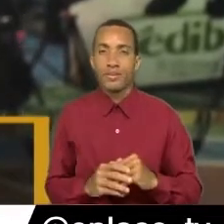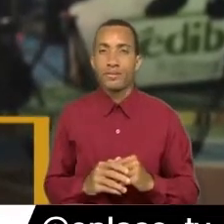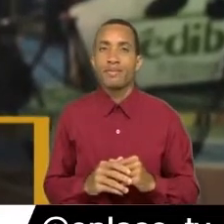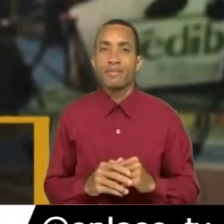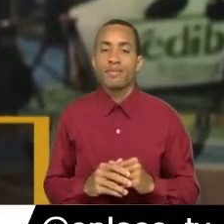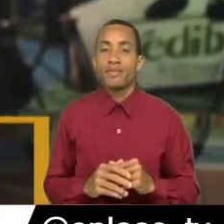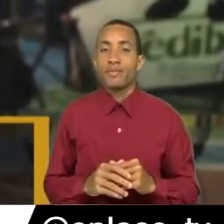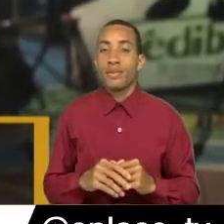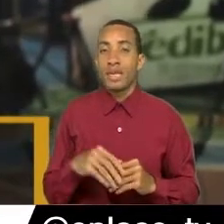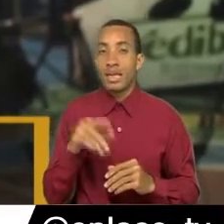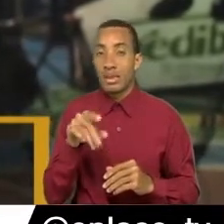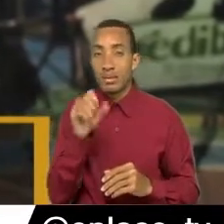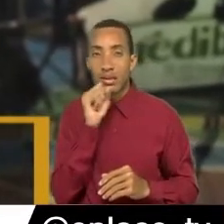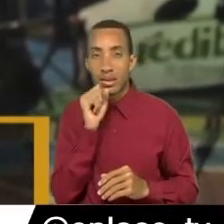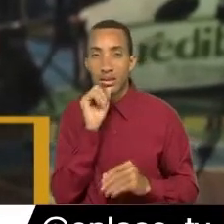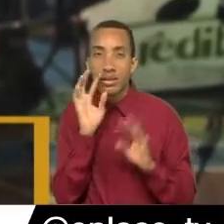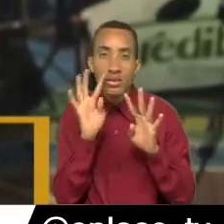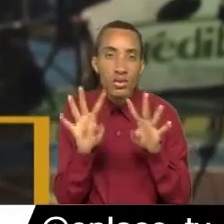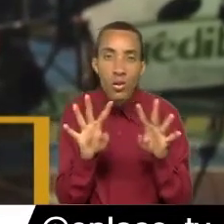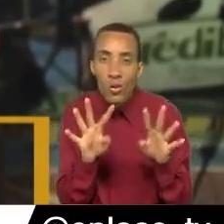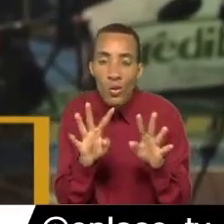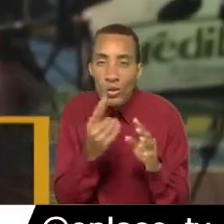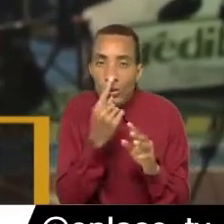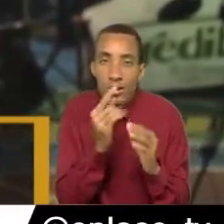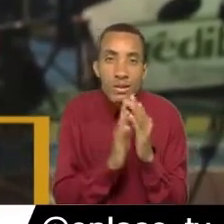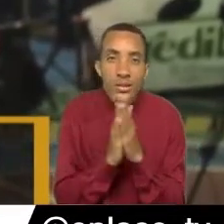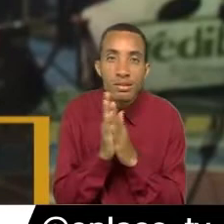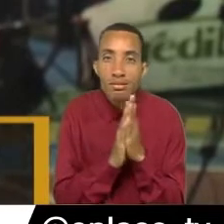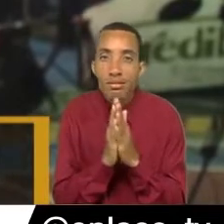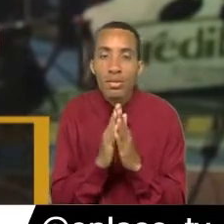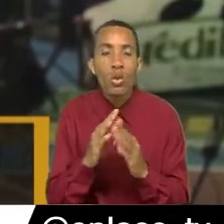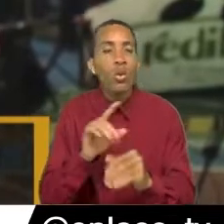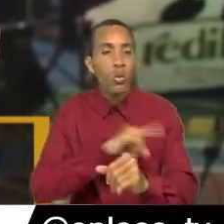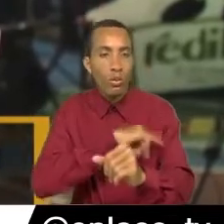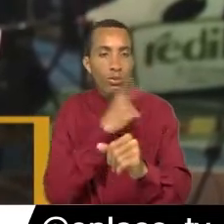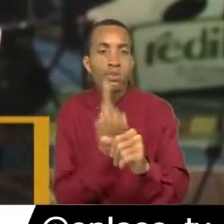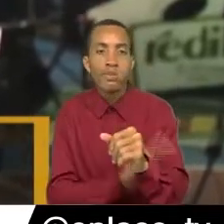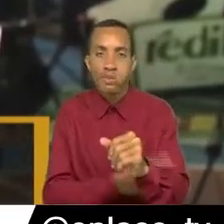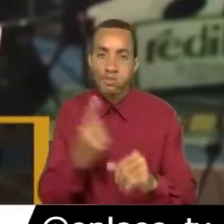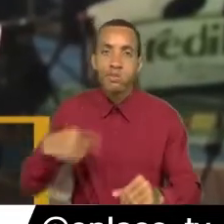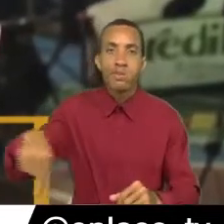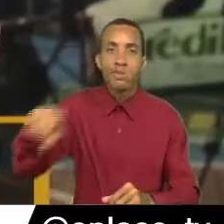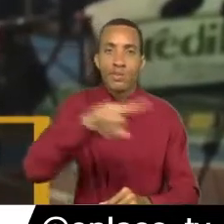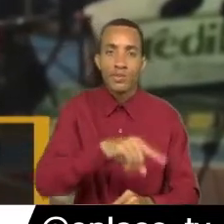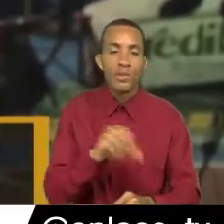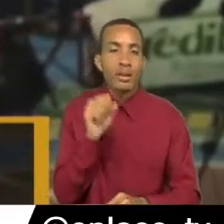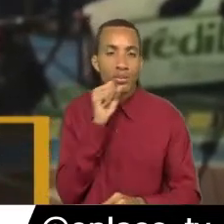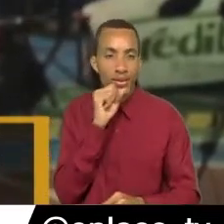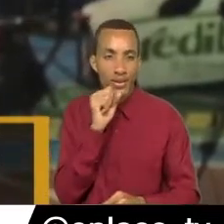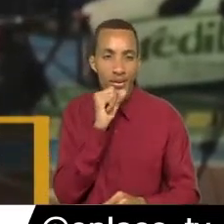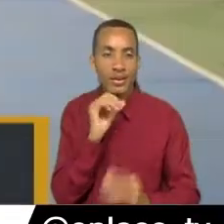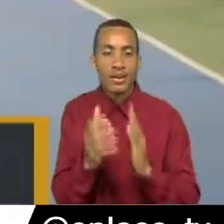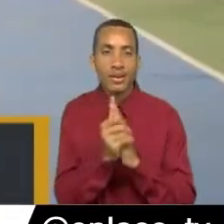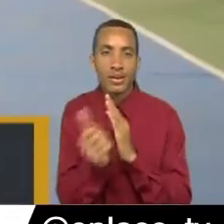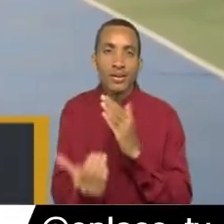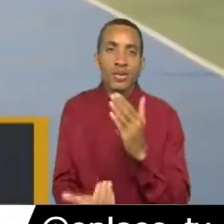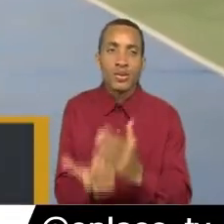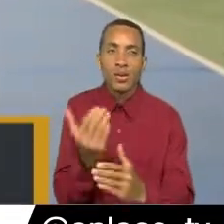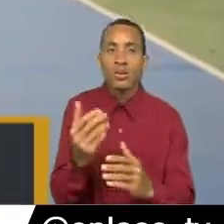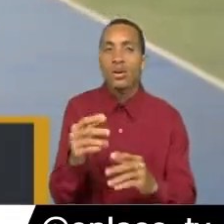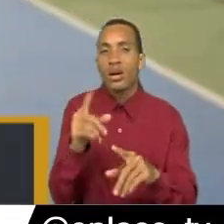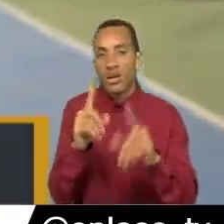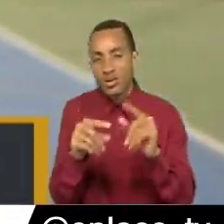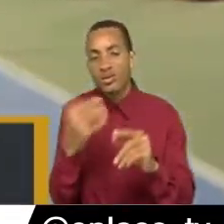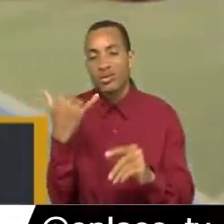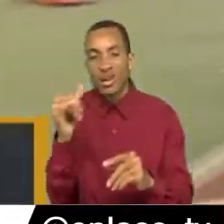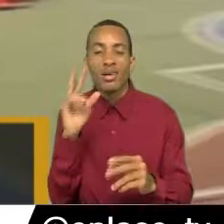quedar pegadita ahí de Yo Tengo Talento, viendo la capacidad que tenemos en nuestra tierra de talentos nuevos y algunos pues ya conocidos.